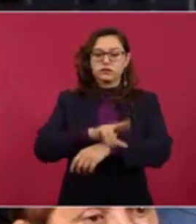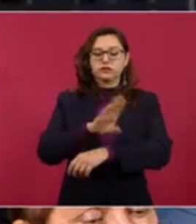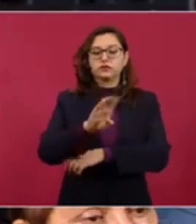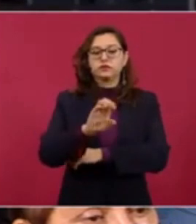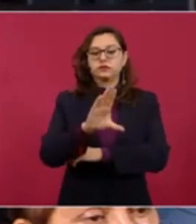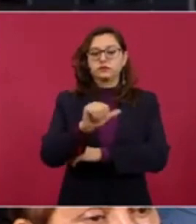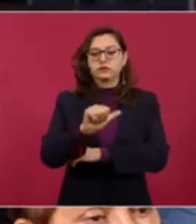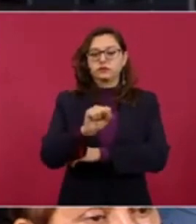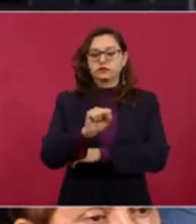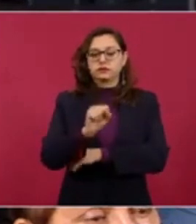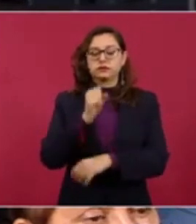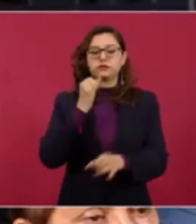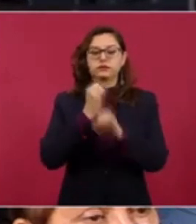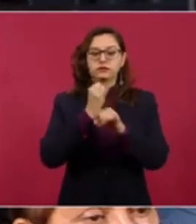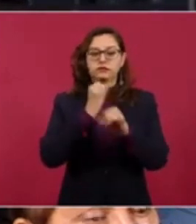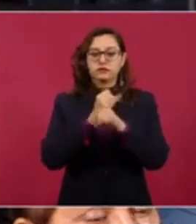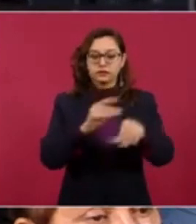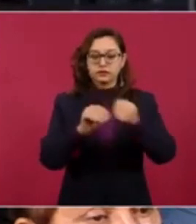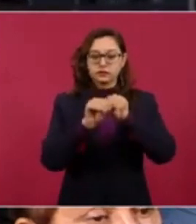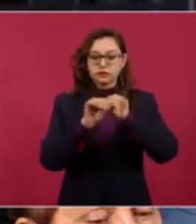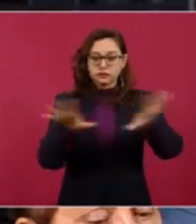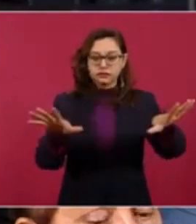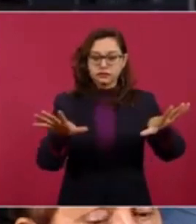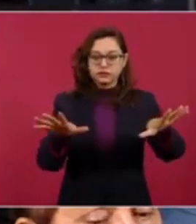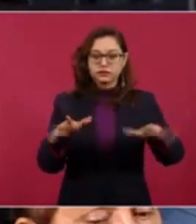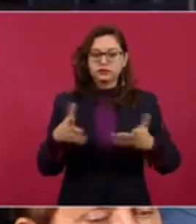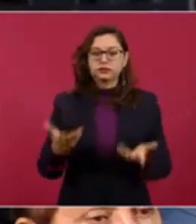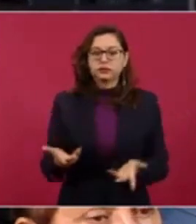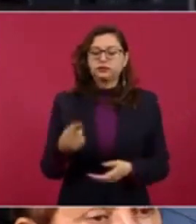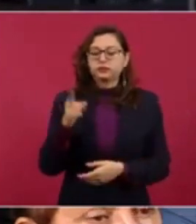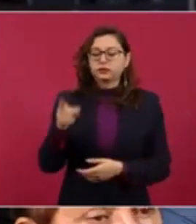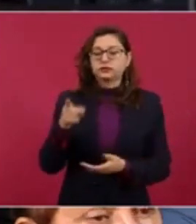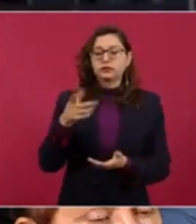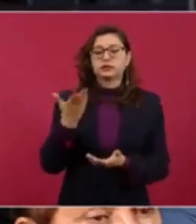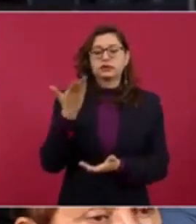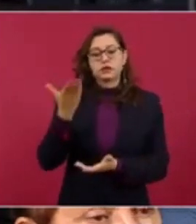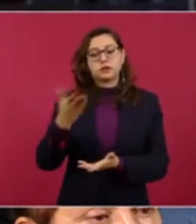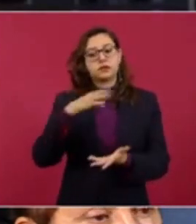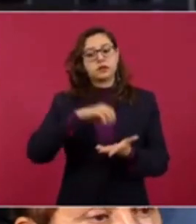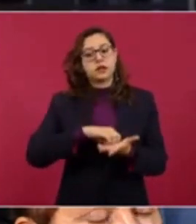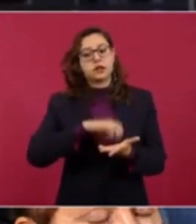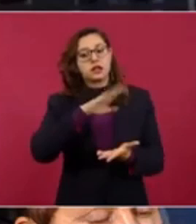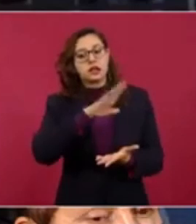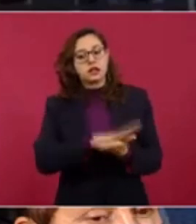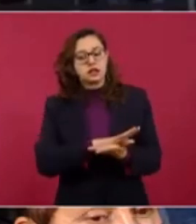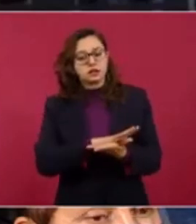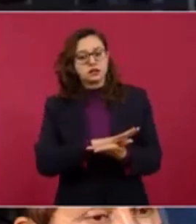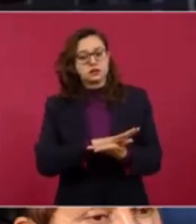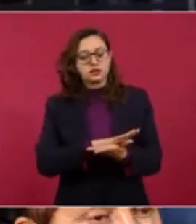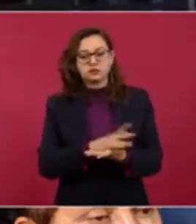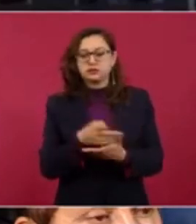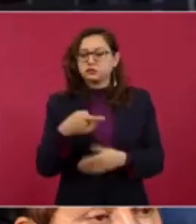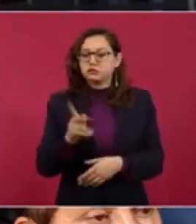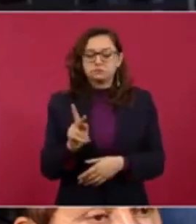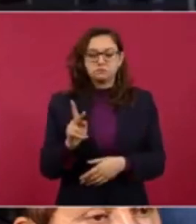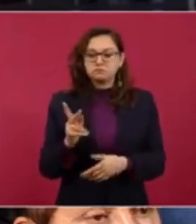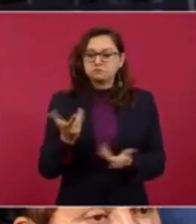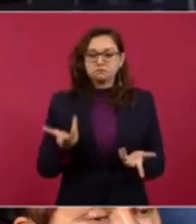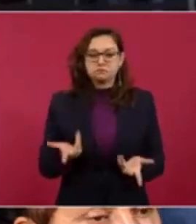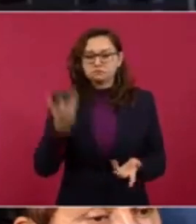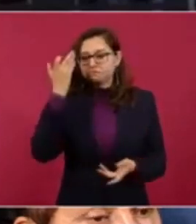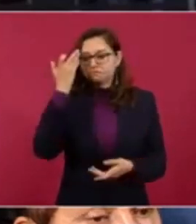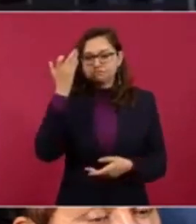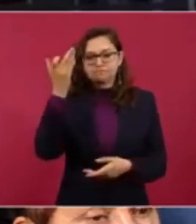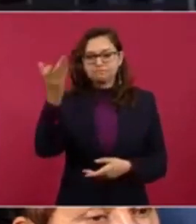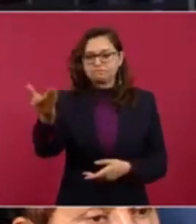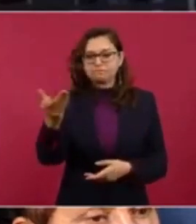en las redes sociales, que les piden que hagan cita, pero no sale la cita, tarda mucho.